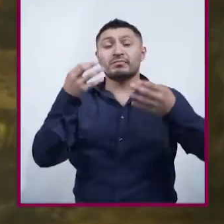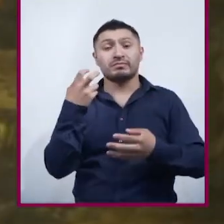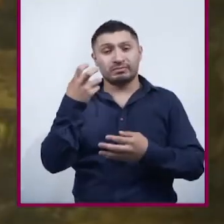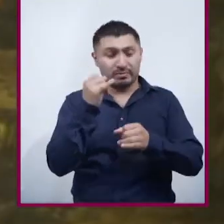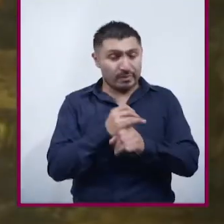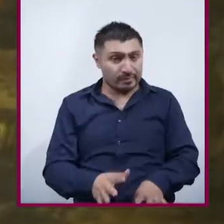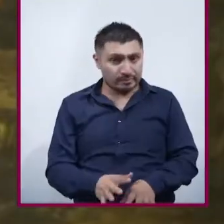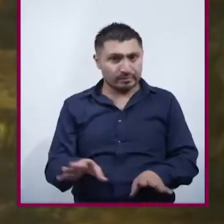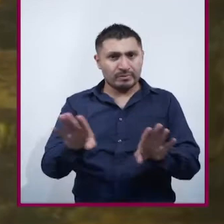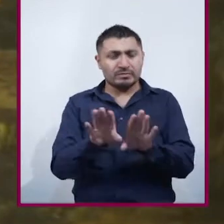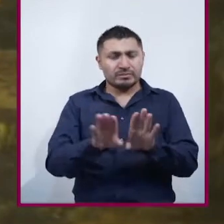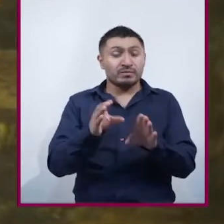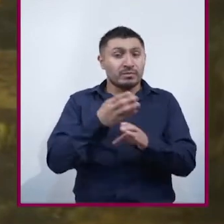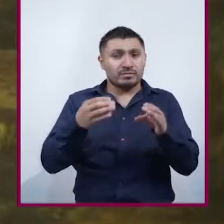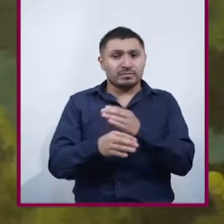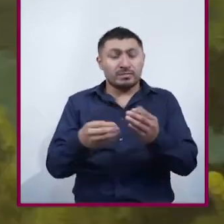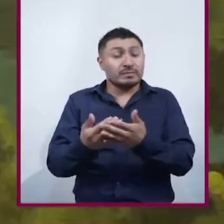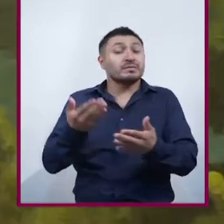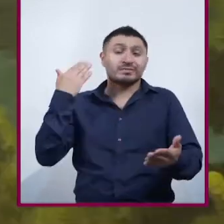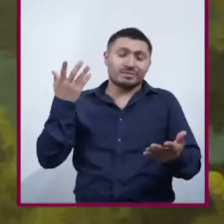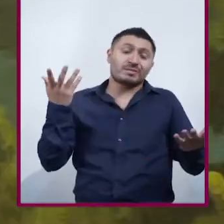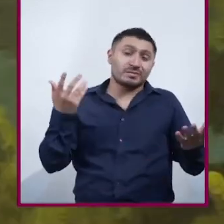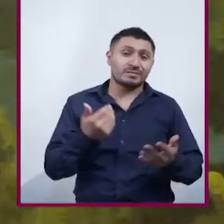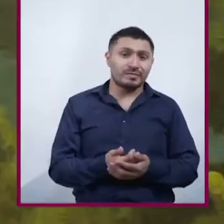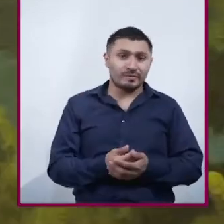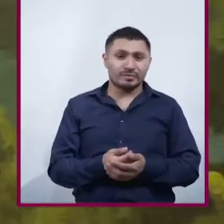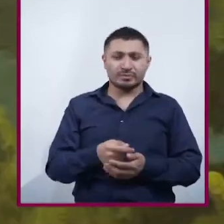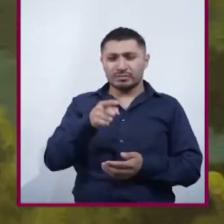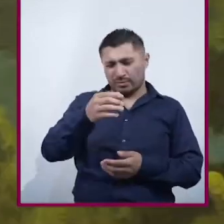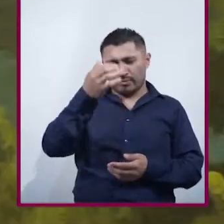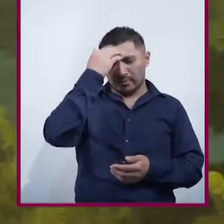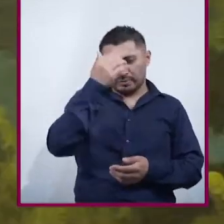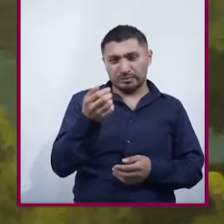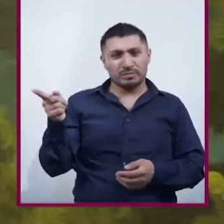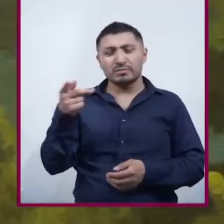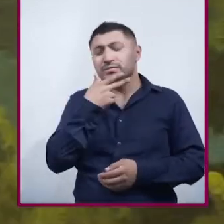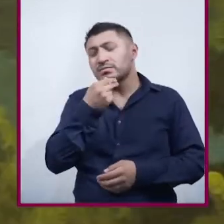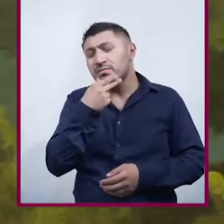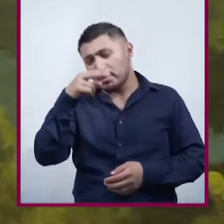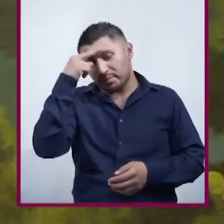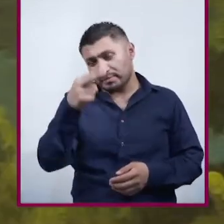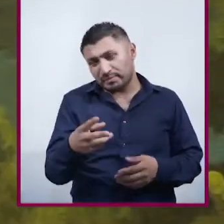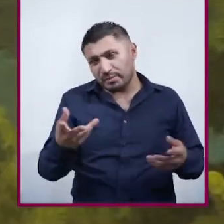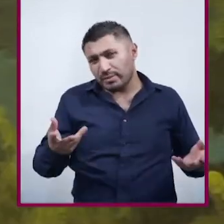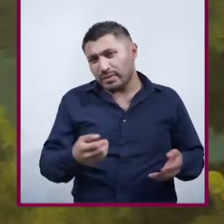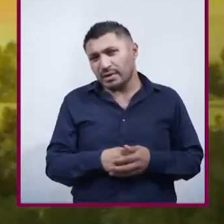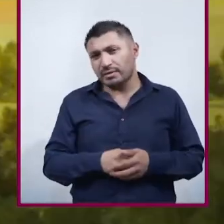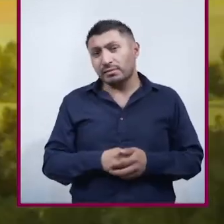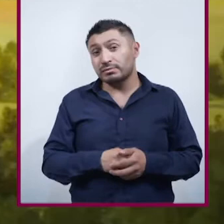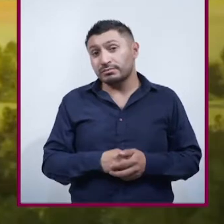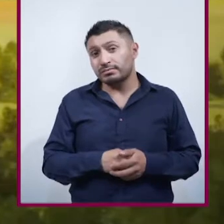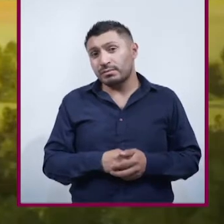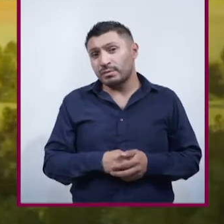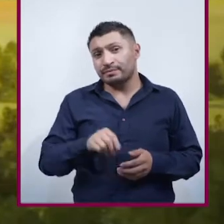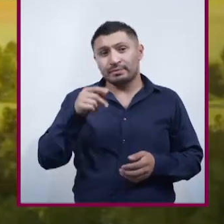información valiosa que nos dice cómo eran las cosas en la época que le tocó vivir. ¿Habías oído hablar de este pintor